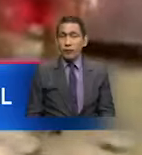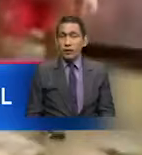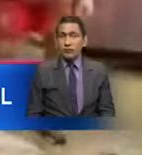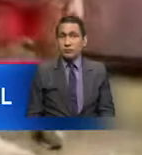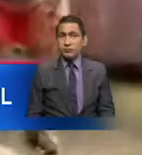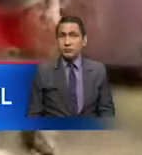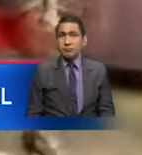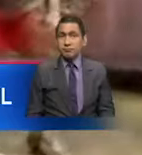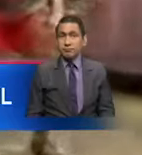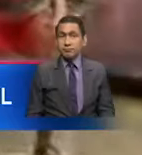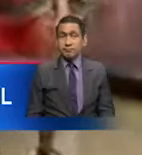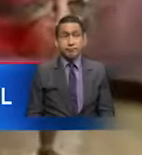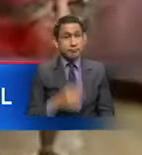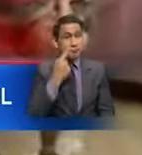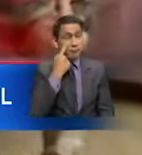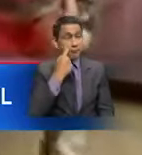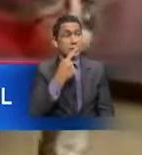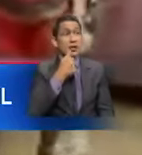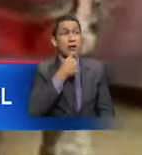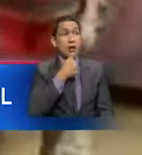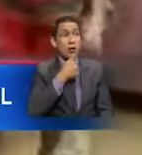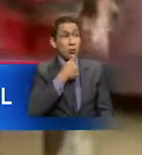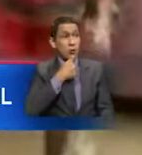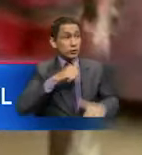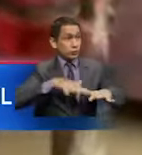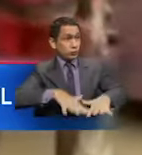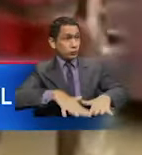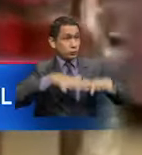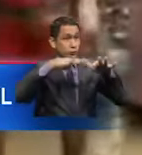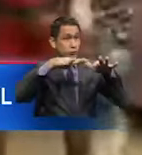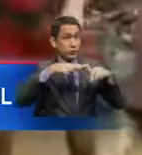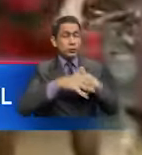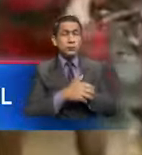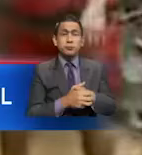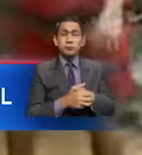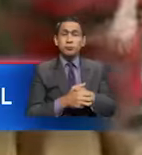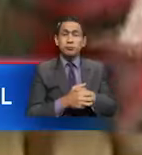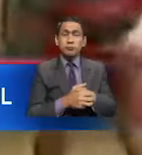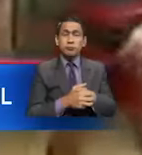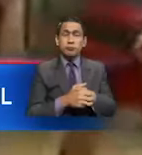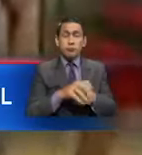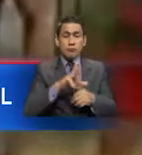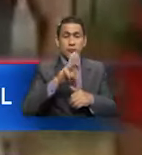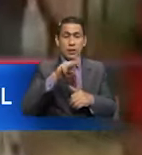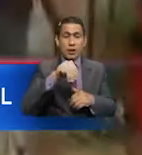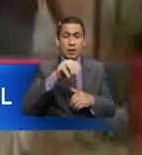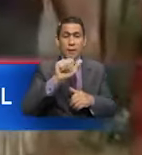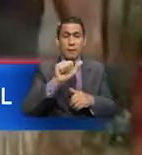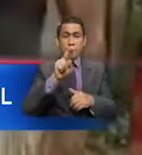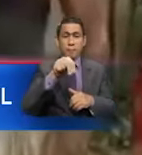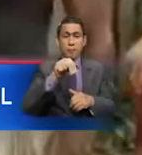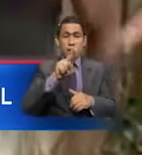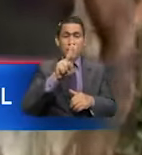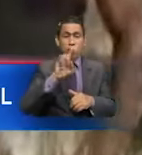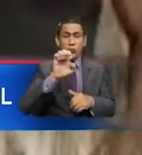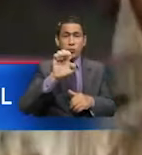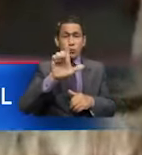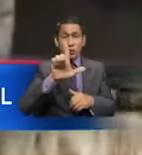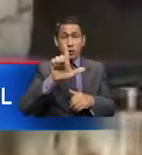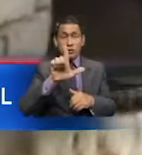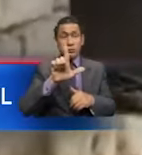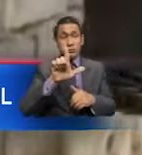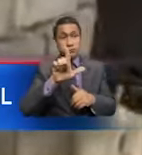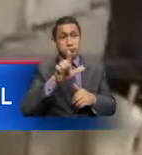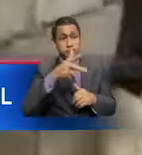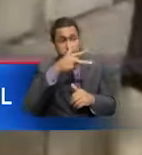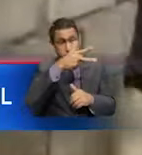¿no? El nivel del agua, sobre todo. Acá una de las personas que vive, Manuel Simisterra, nos muestra el nivel del agua en donde